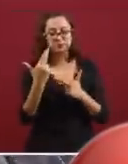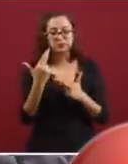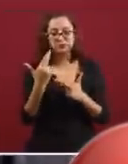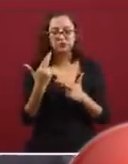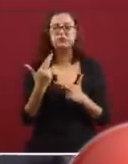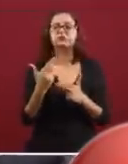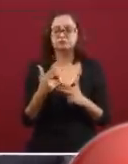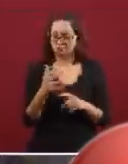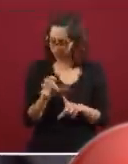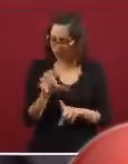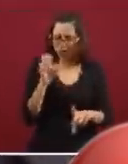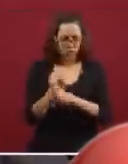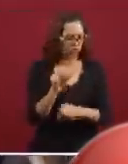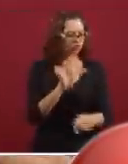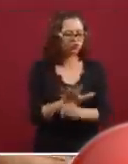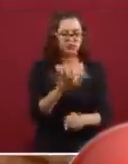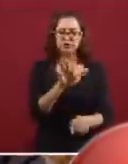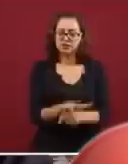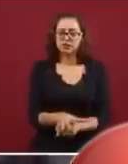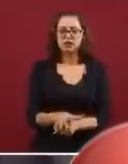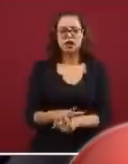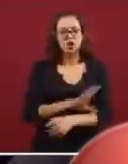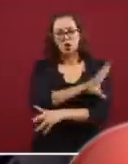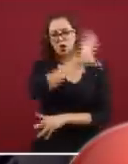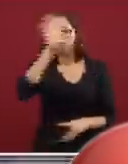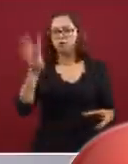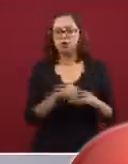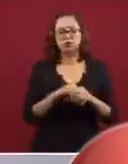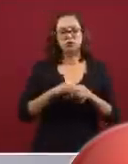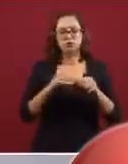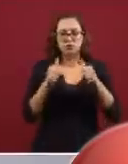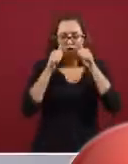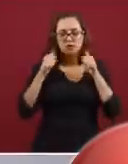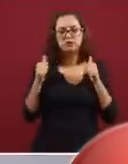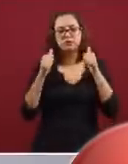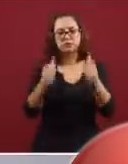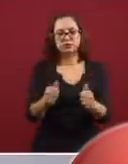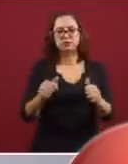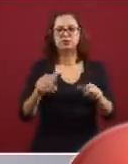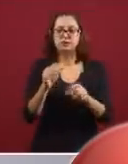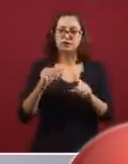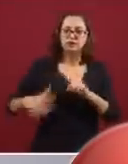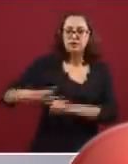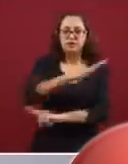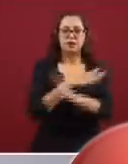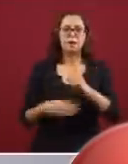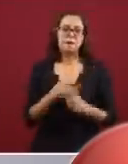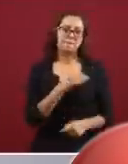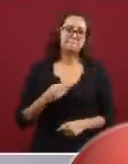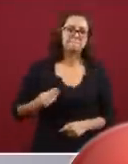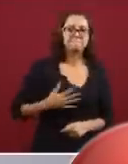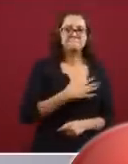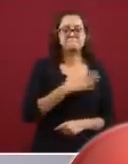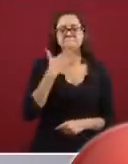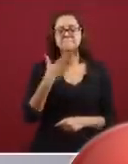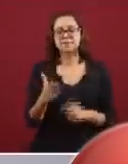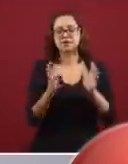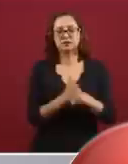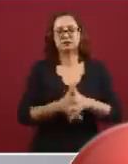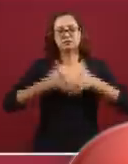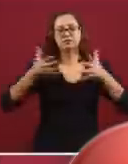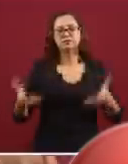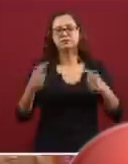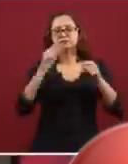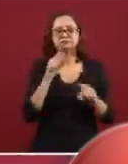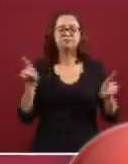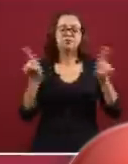va a alcanzar para atender las necesidades de la gente, para que haya bienestar, para que haya crecimiento. Y lo mismo la ley